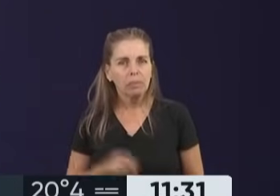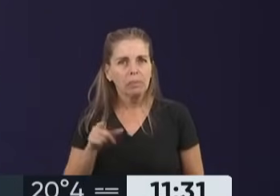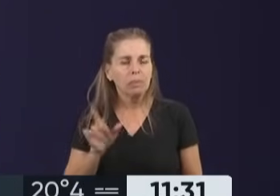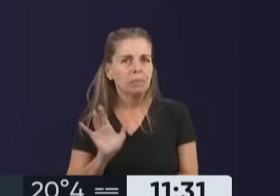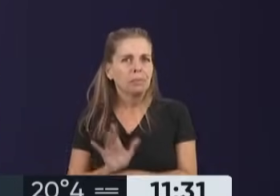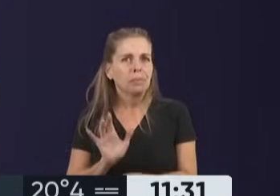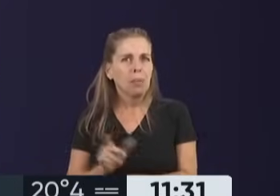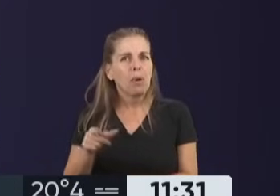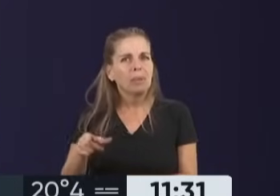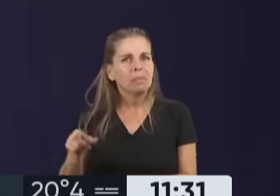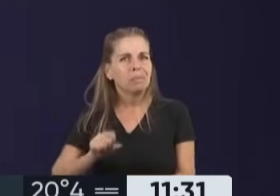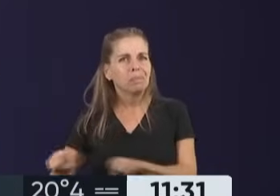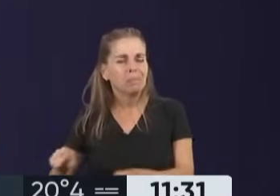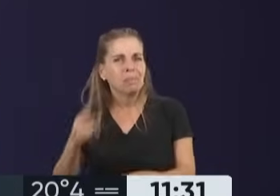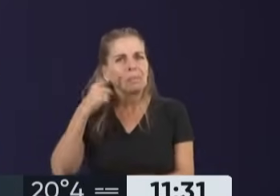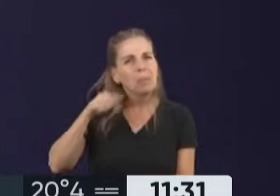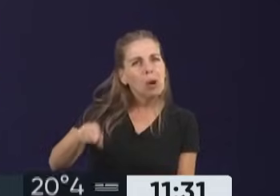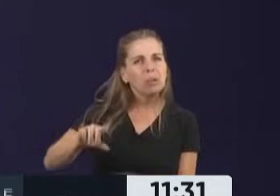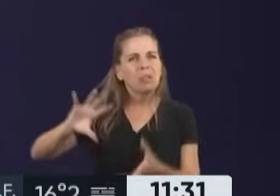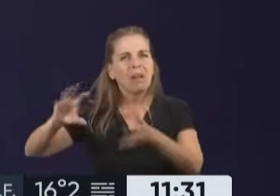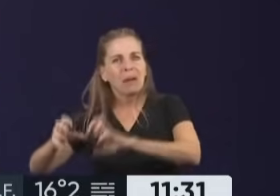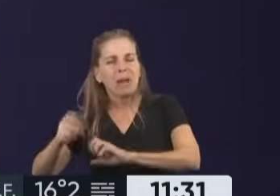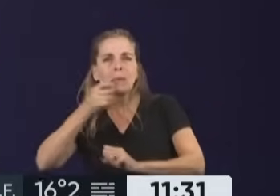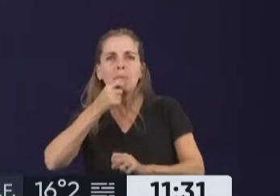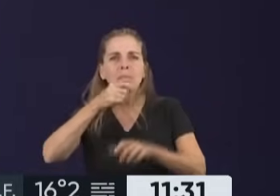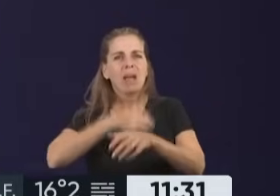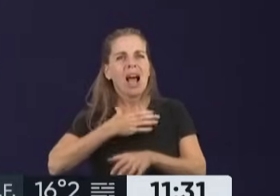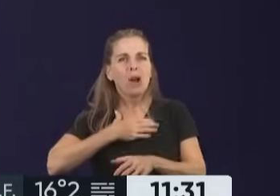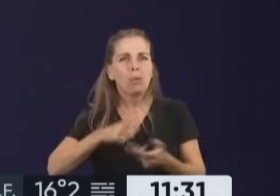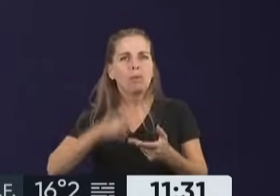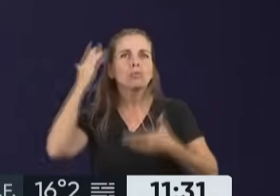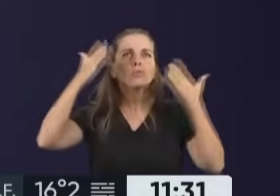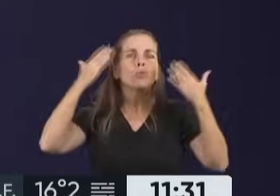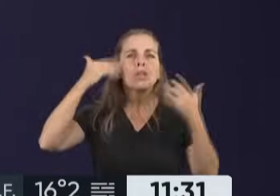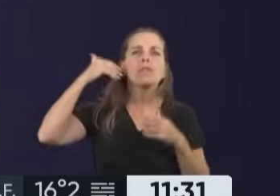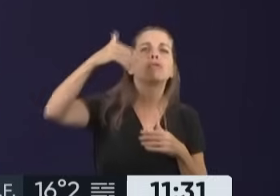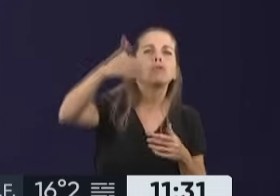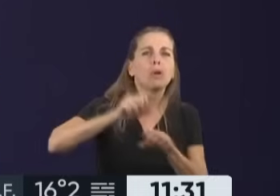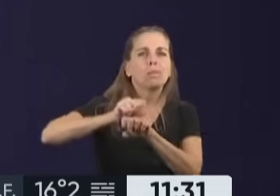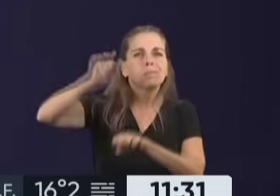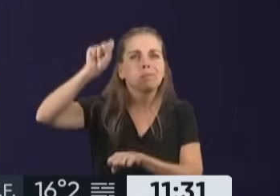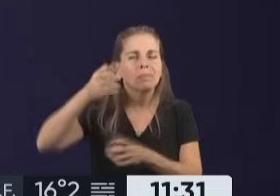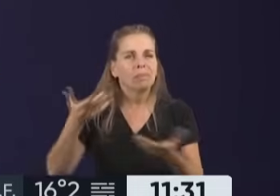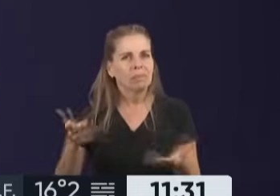juegan con el sueño de la gente, juegan con el sueño de los alumnos, juegan con el sueño de los estudiantes y